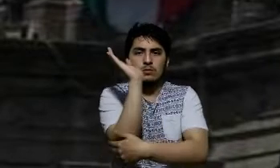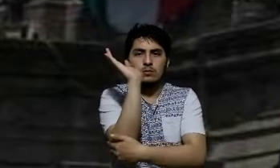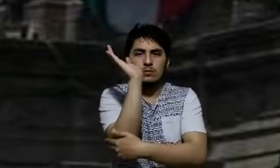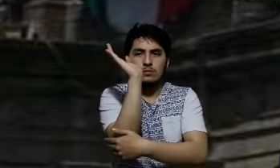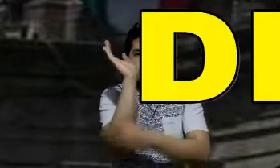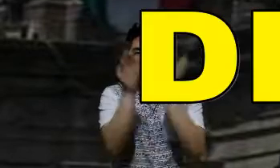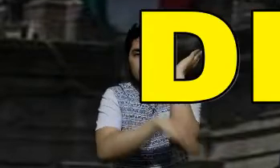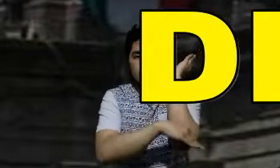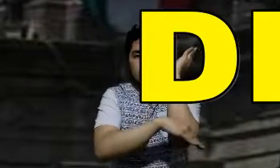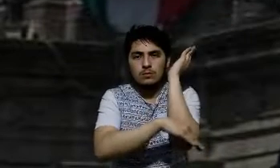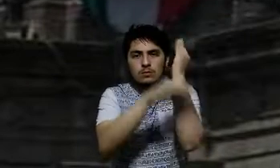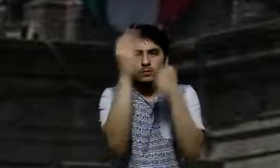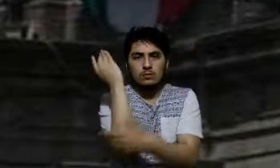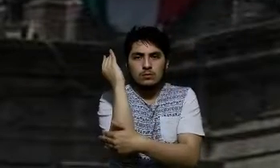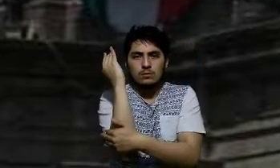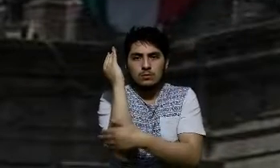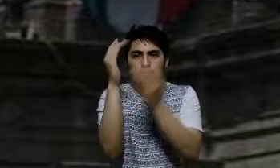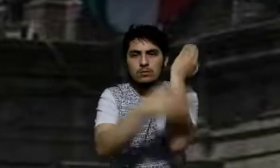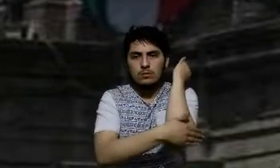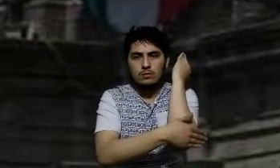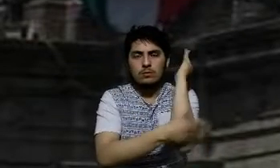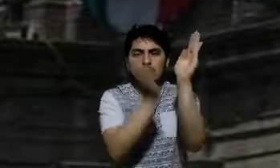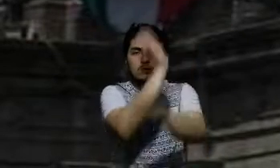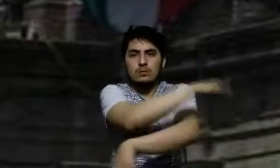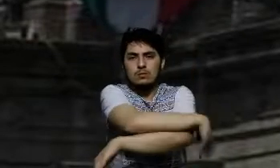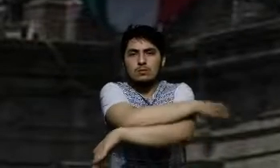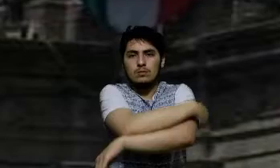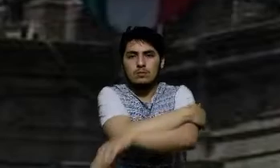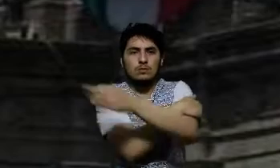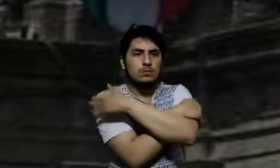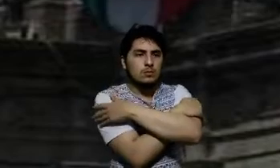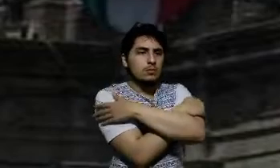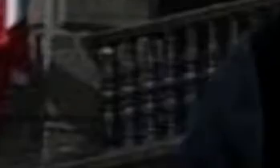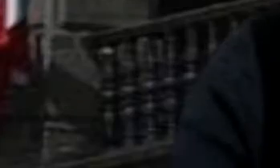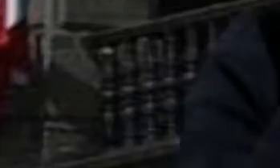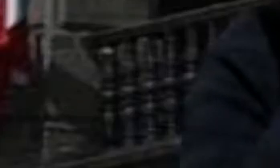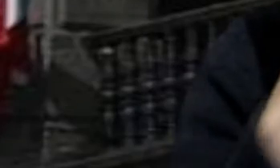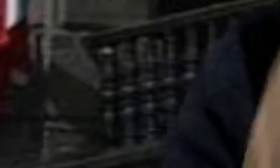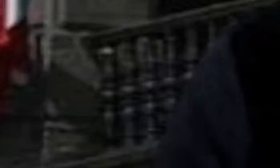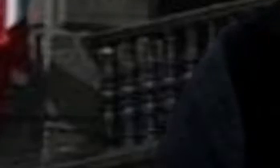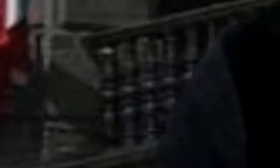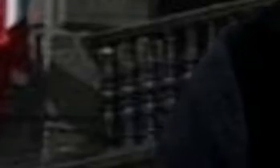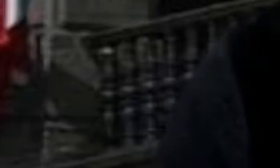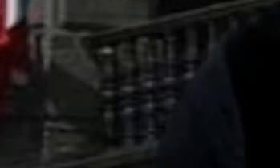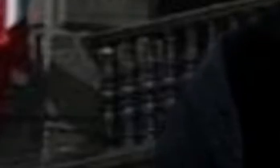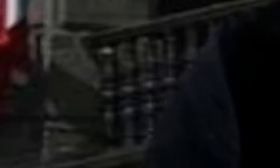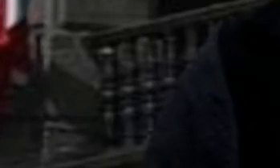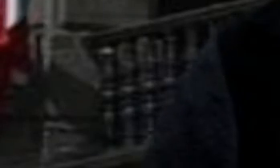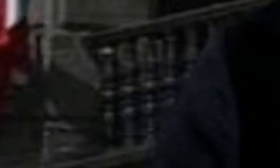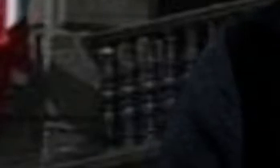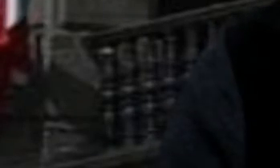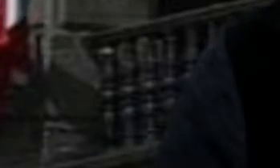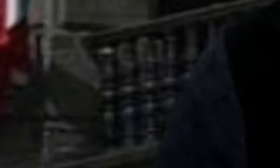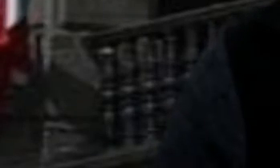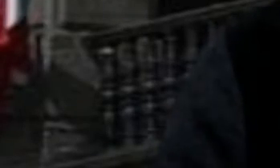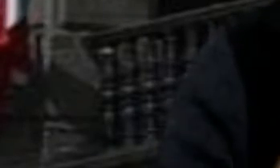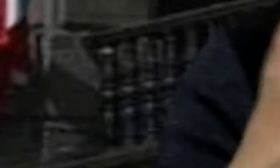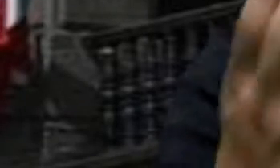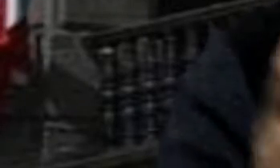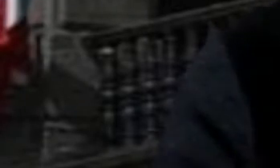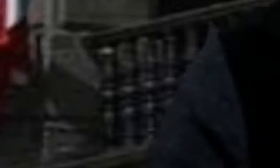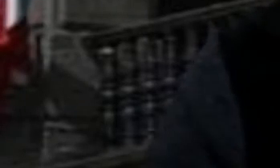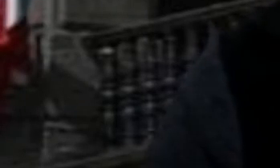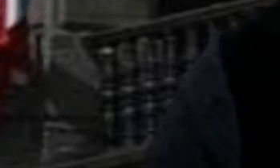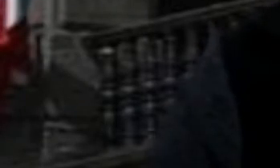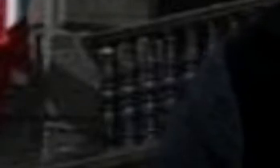nuevo dictador para México. ¿Qué? ¡Aló! Perdón, dictador no.